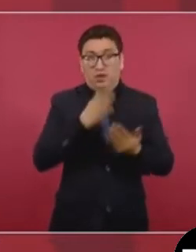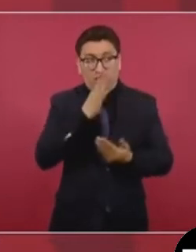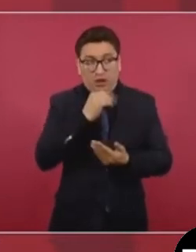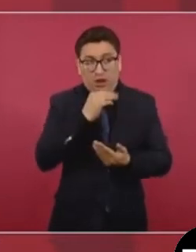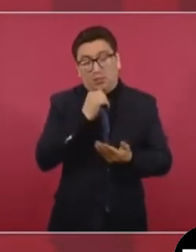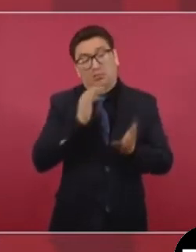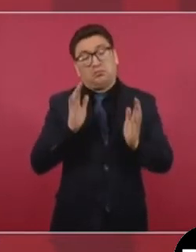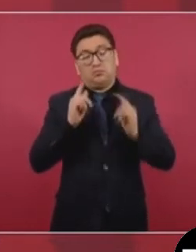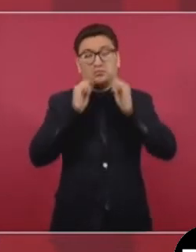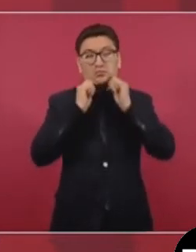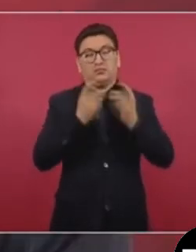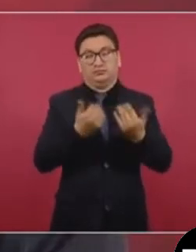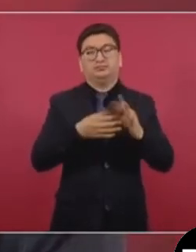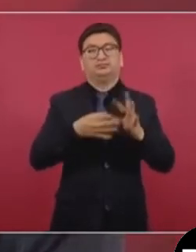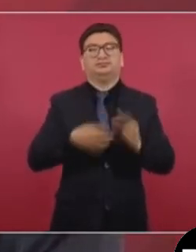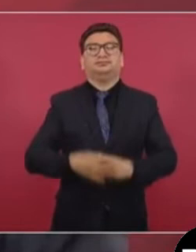inexplicables,